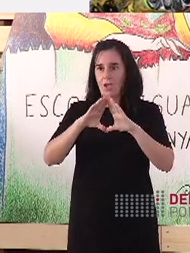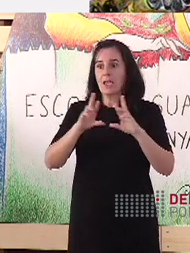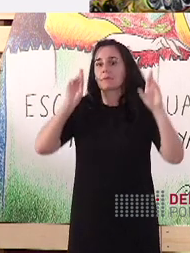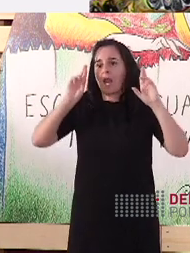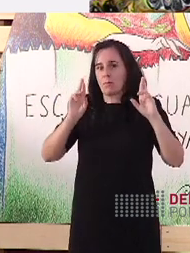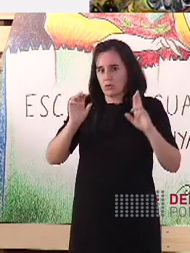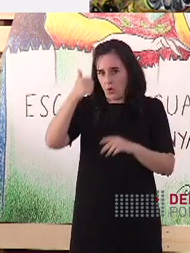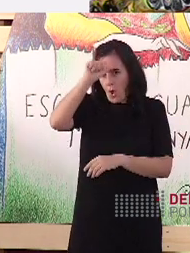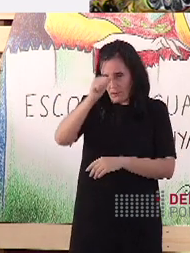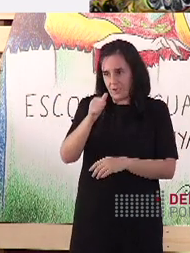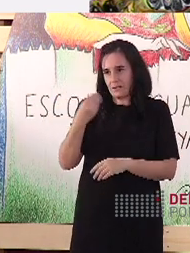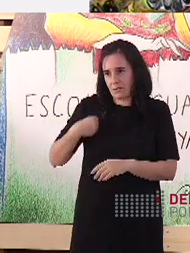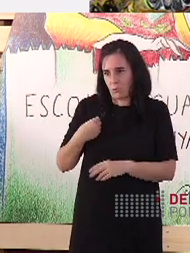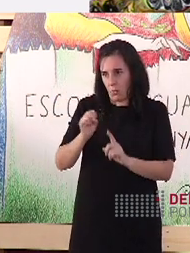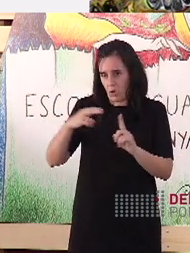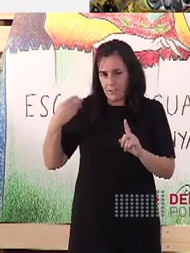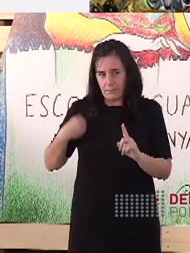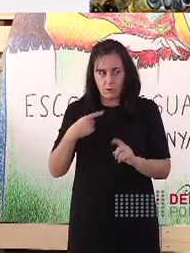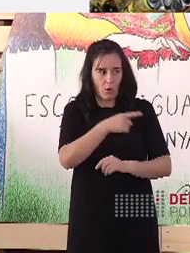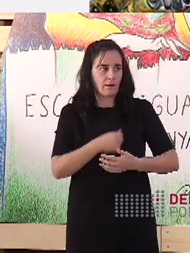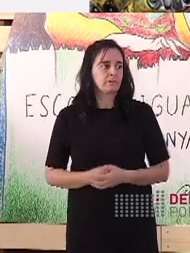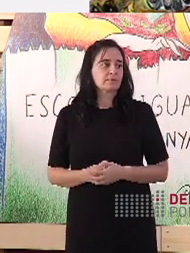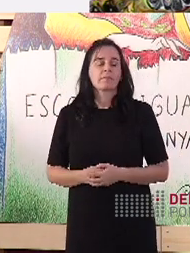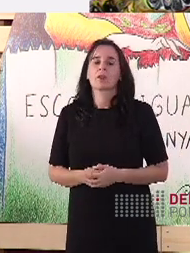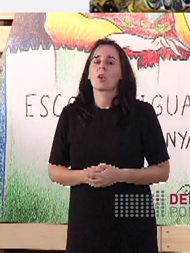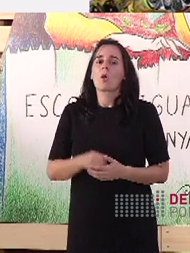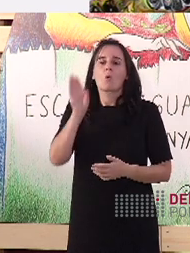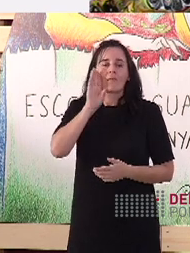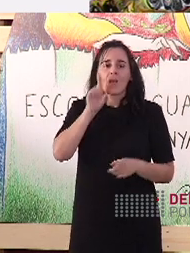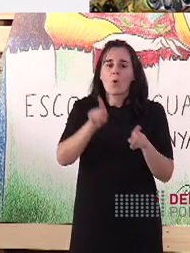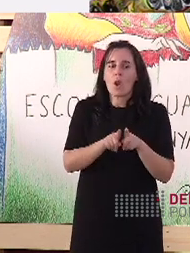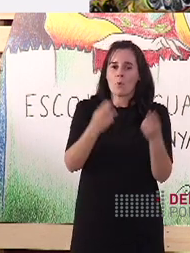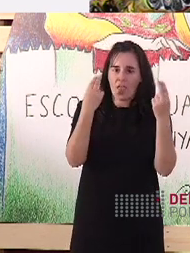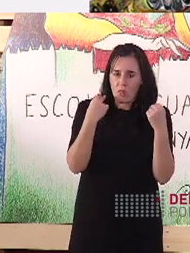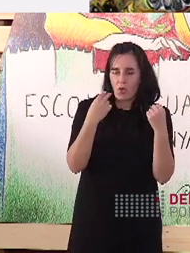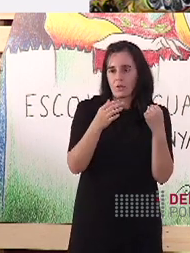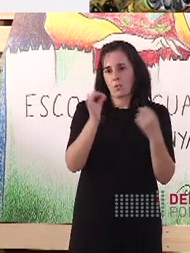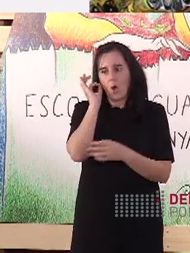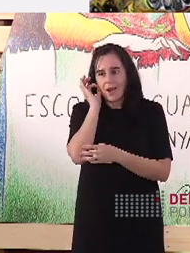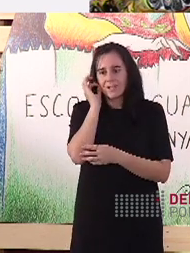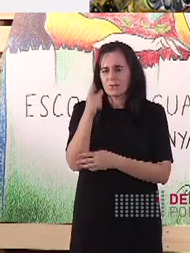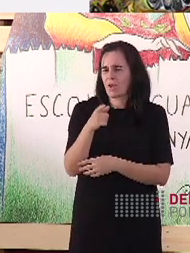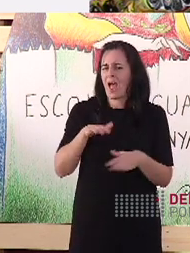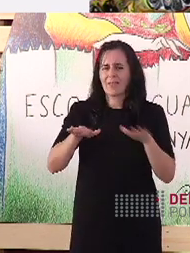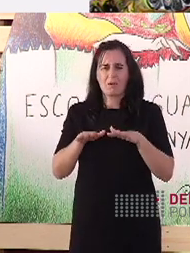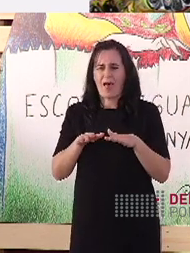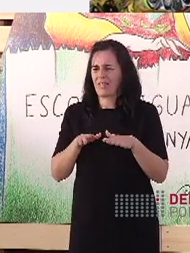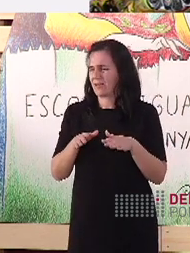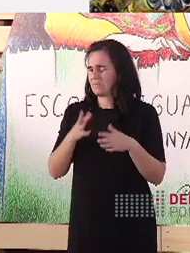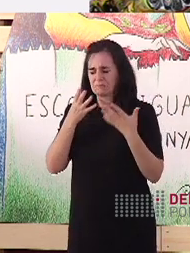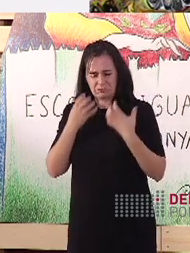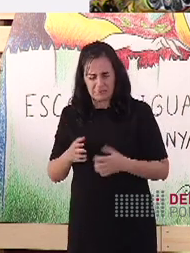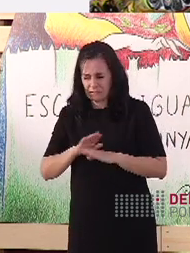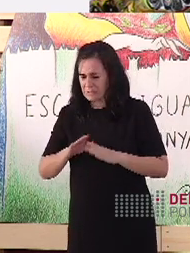frente a la pornografía. Dice Noam Chomsky, la pornografía es humillación y degradación de las mujeres, es una actividad desgraciada, no quiero estar asociado con